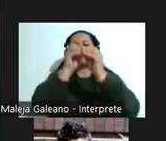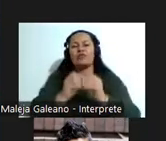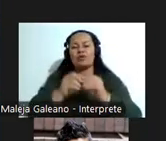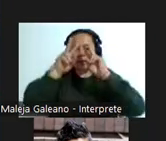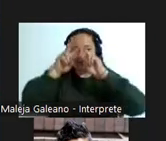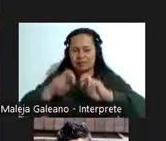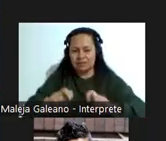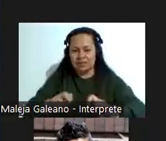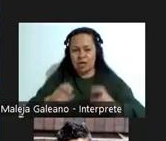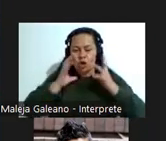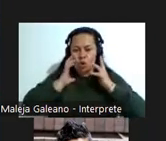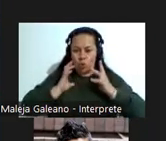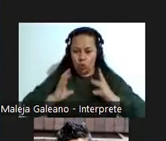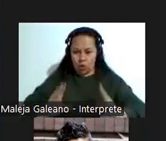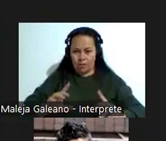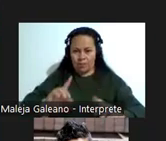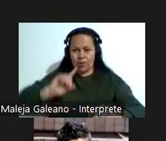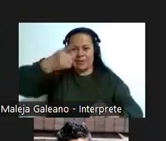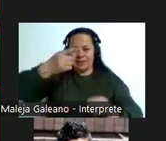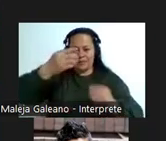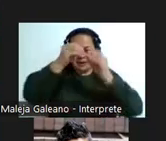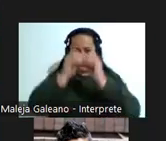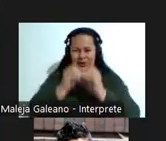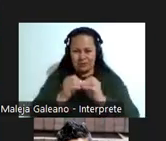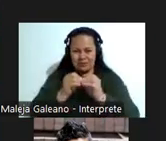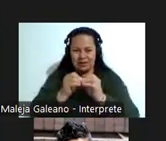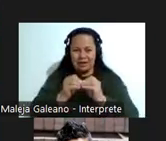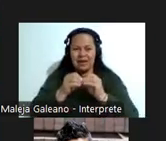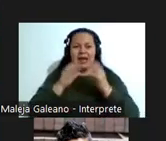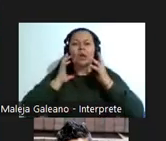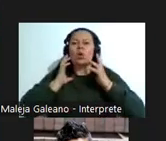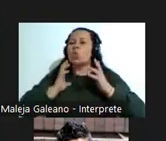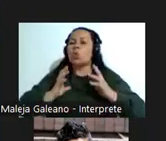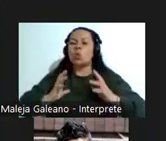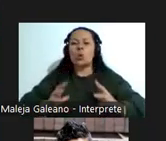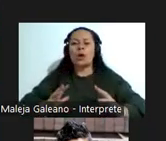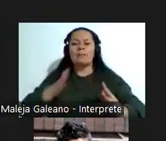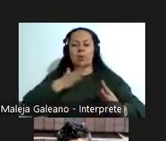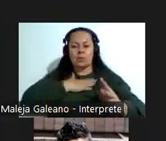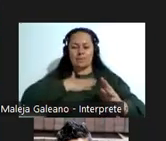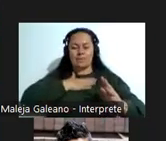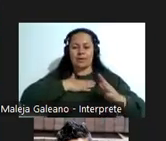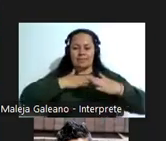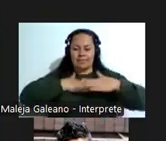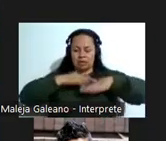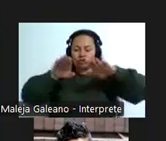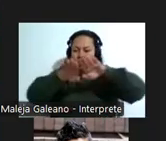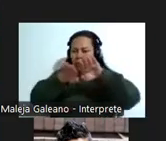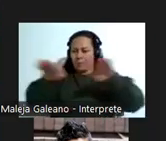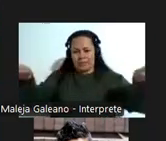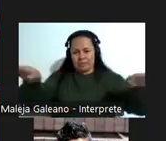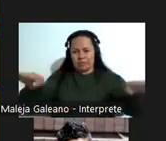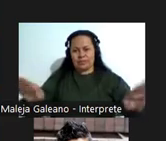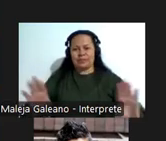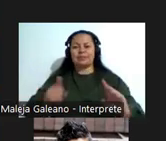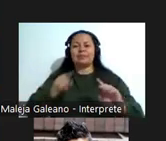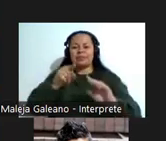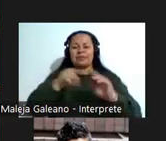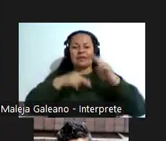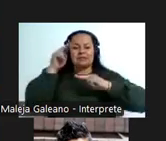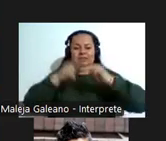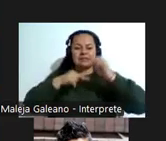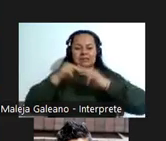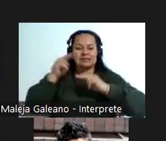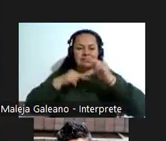pongan el cuerpo en el primer plano. O sea, el cuerpo es el primer piso, es el piso de esa edificación. Eso